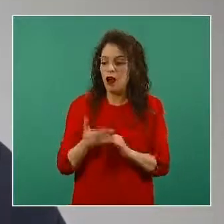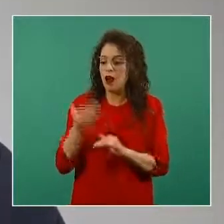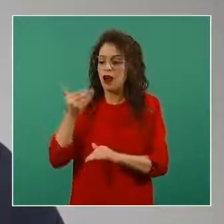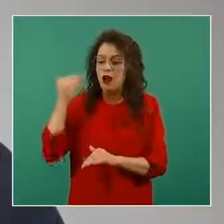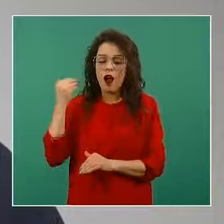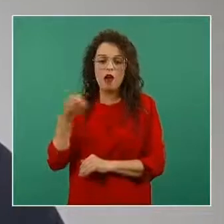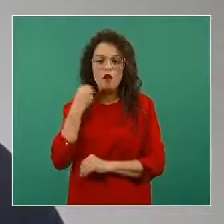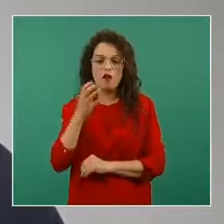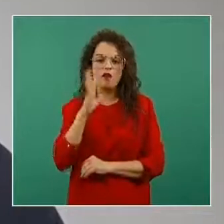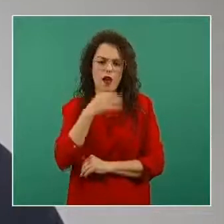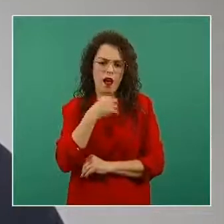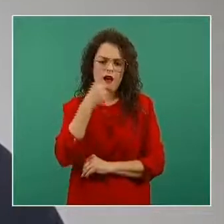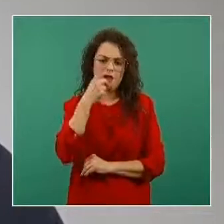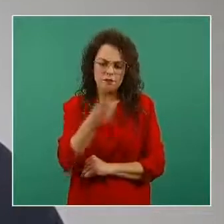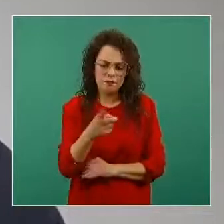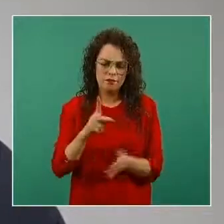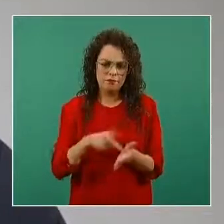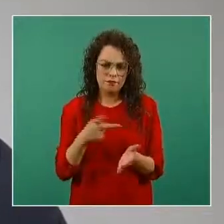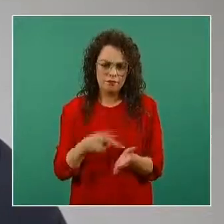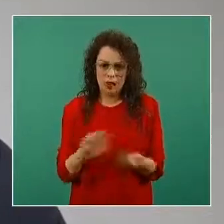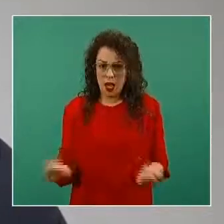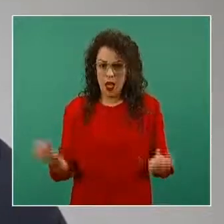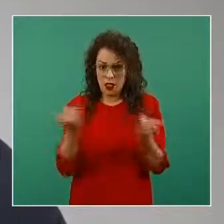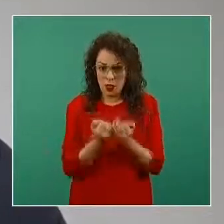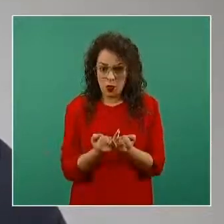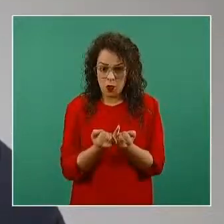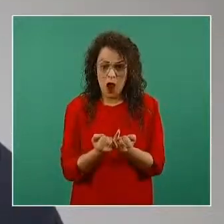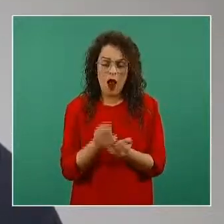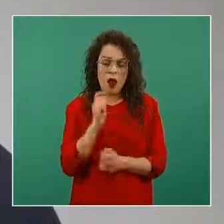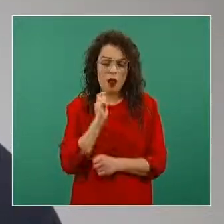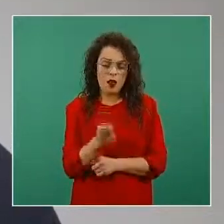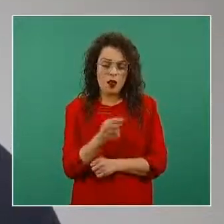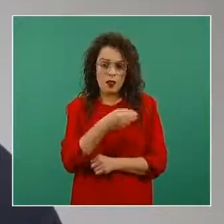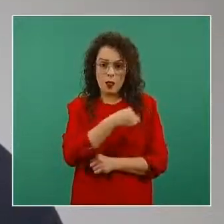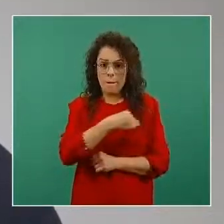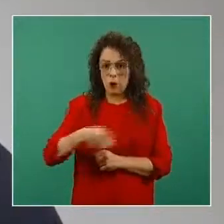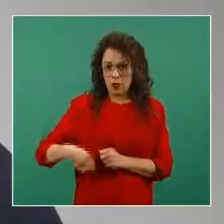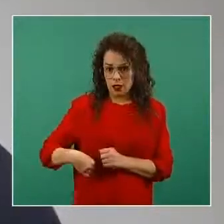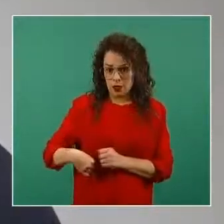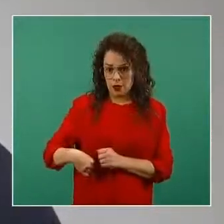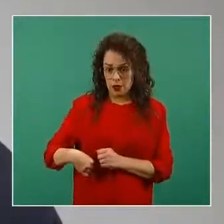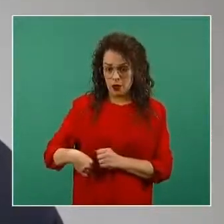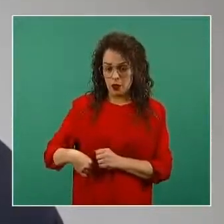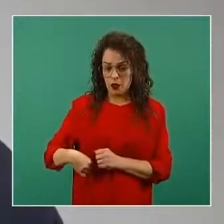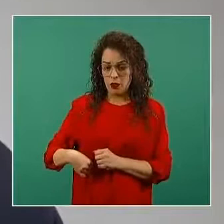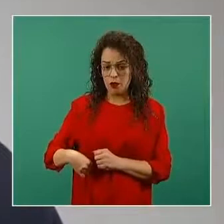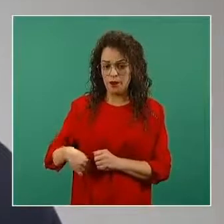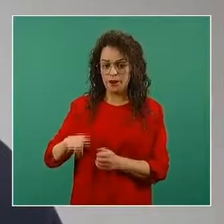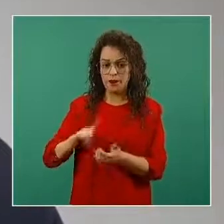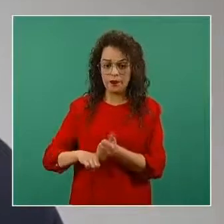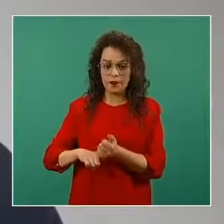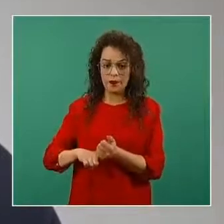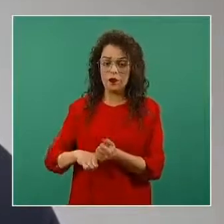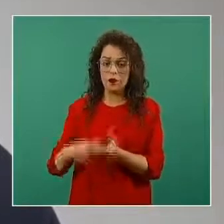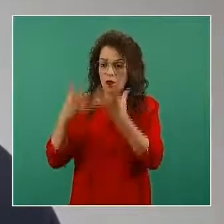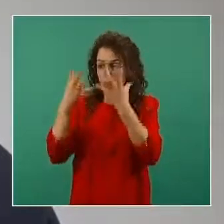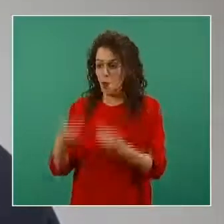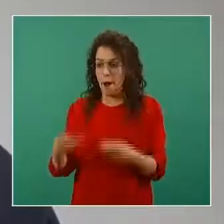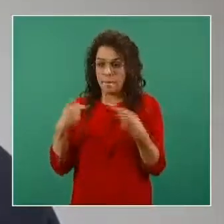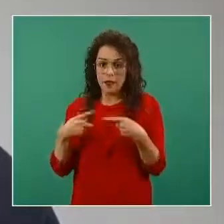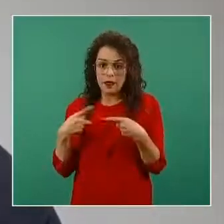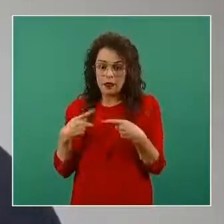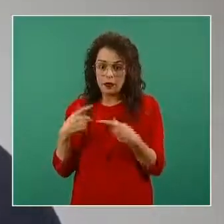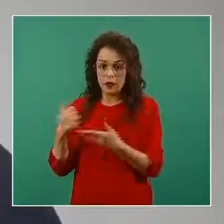previas, no es igual una estrategia para un municipio urbano altamente poblado, con